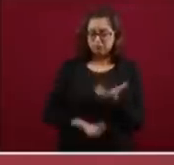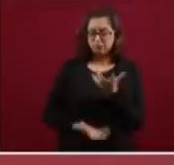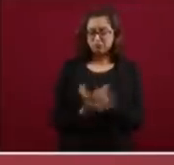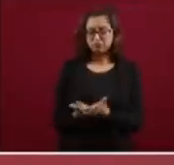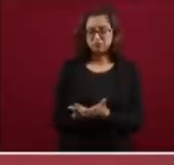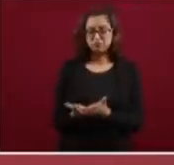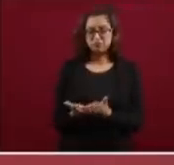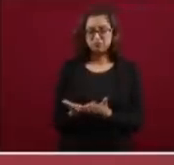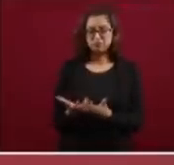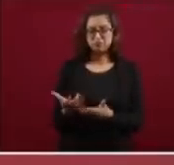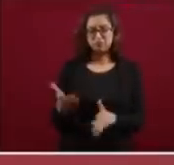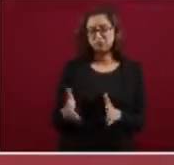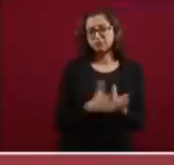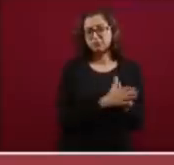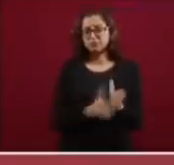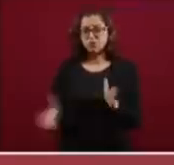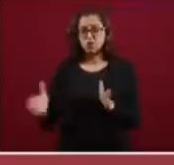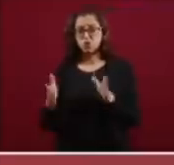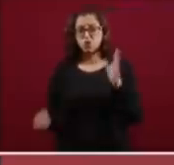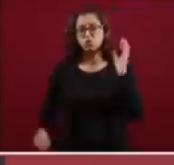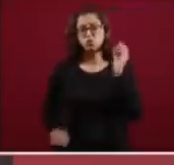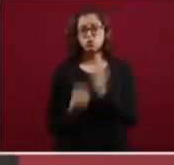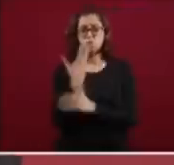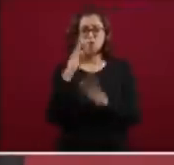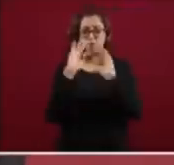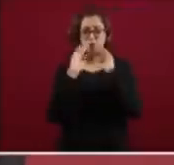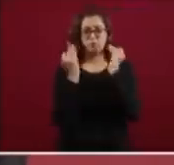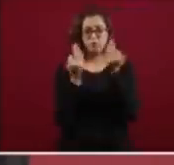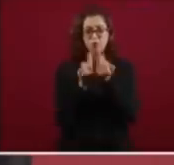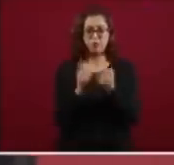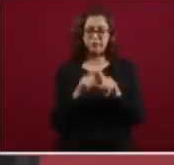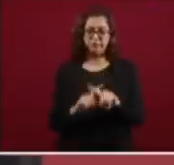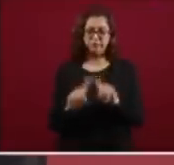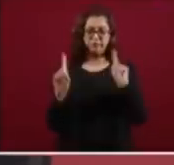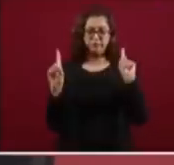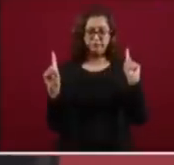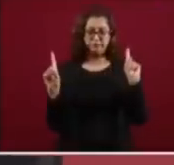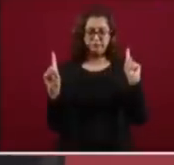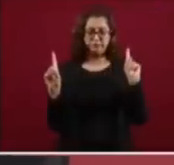un modelo nuevo distinto